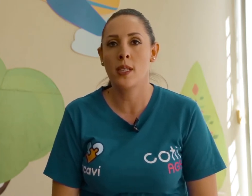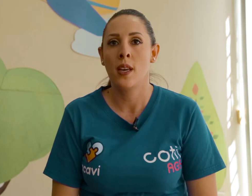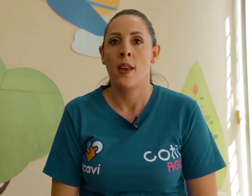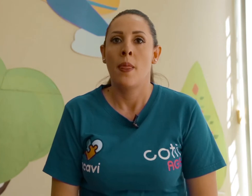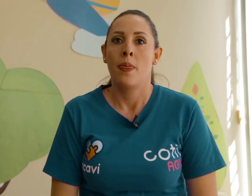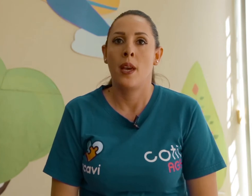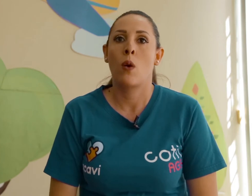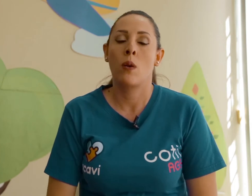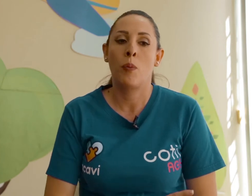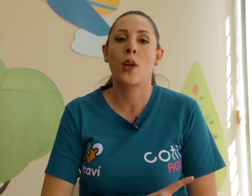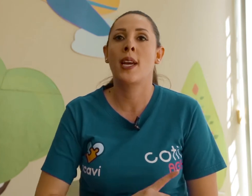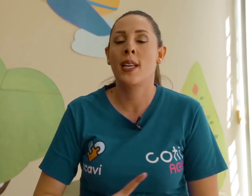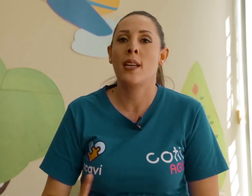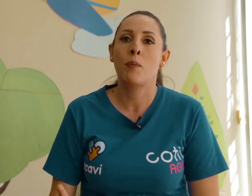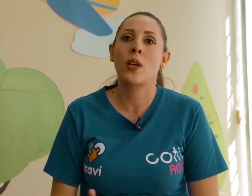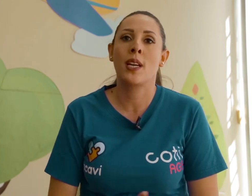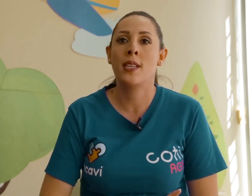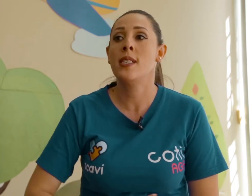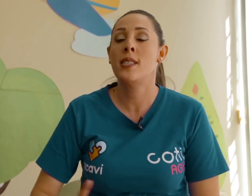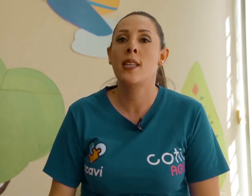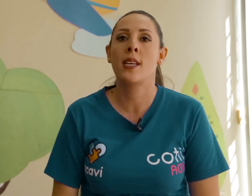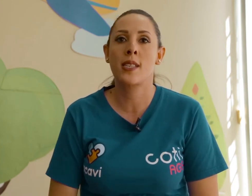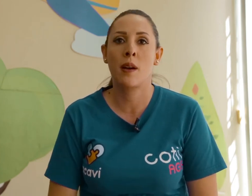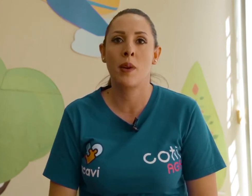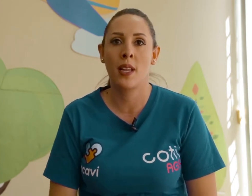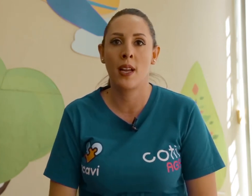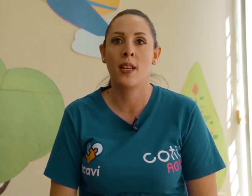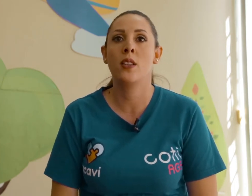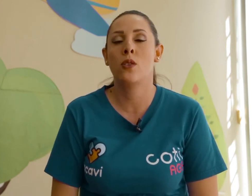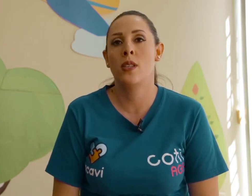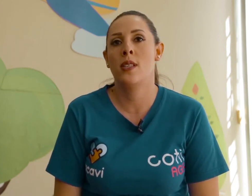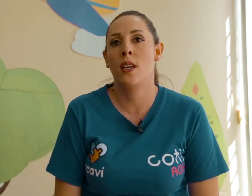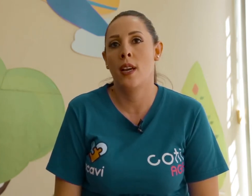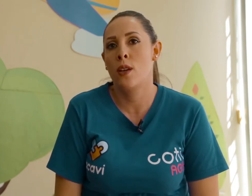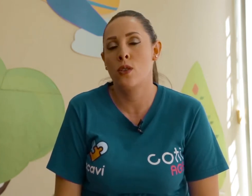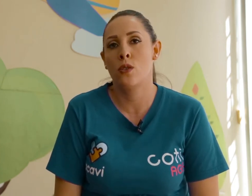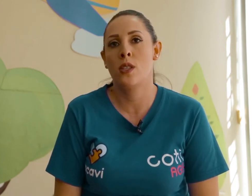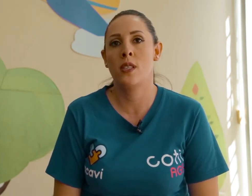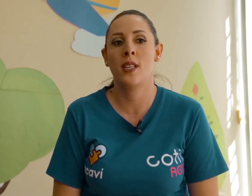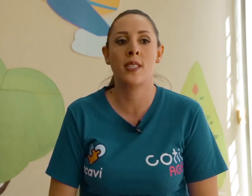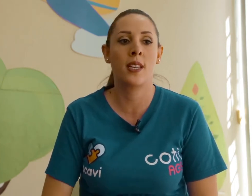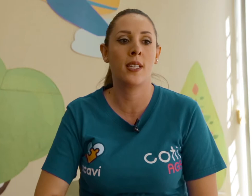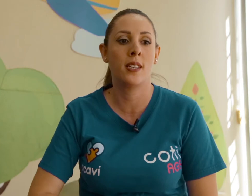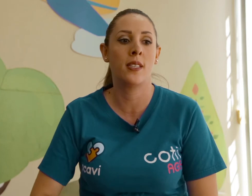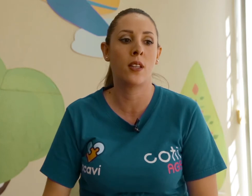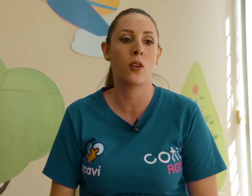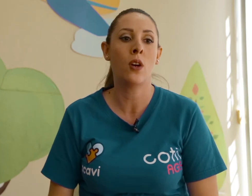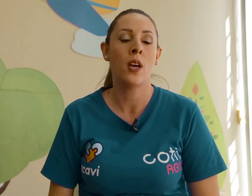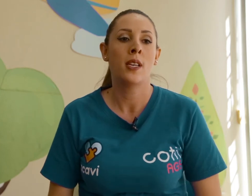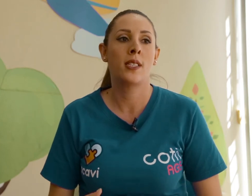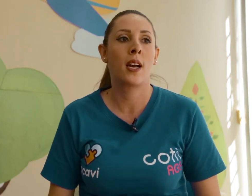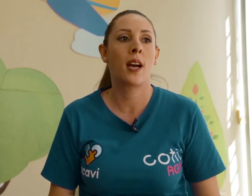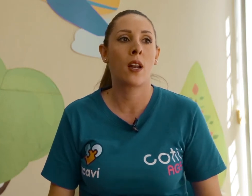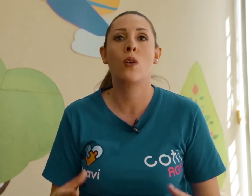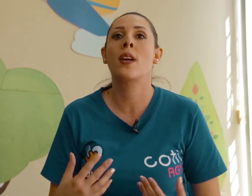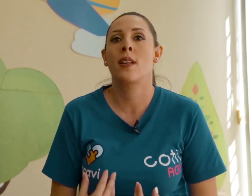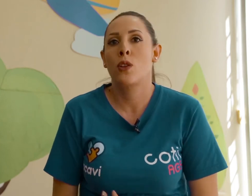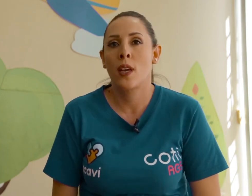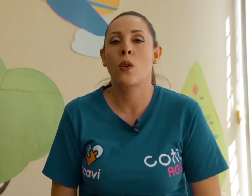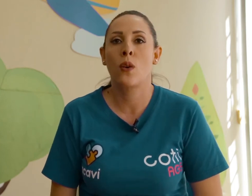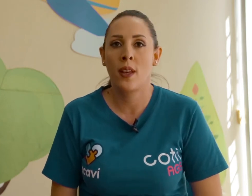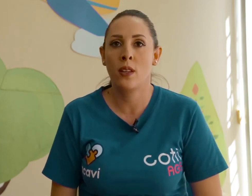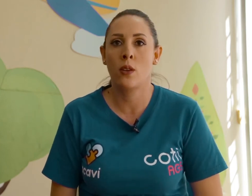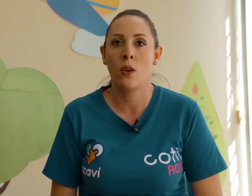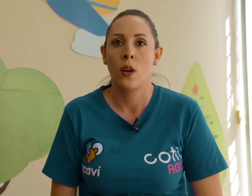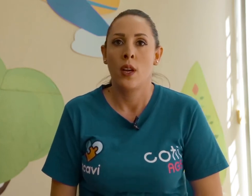preguntas de por qué por qué necesitas caminar entonces ellos nos dicen es que necesito sacar lo que